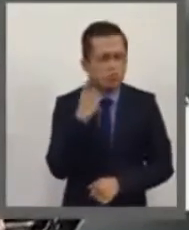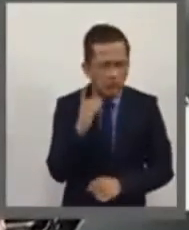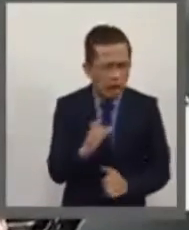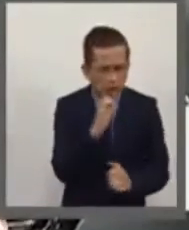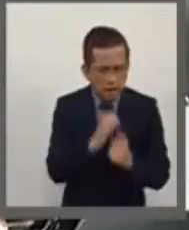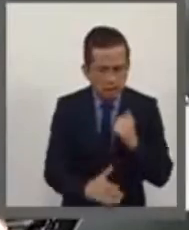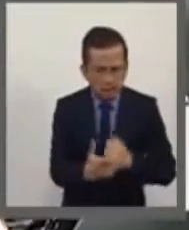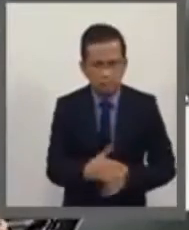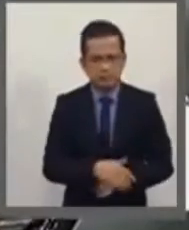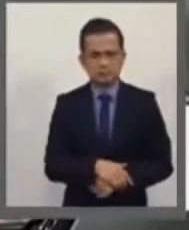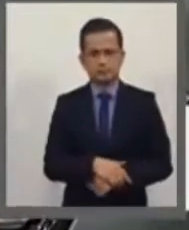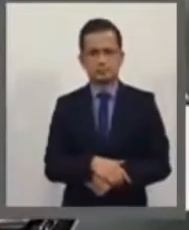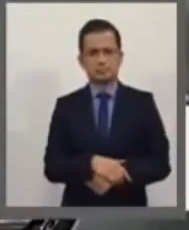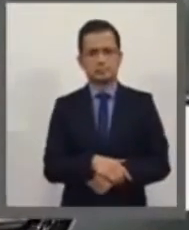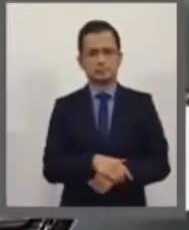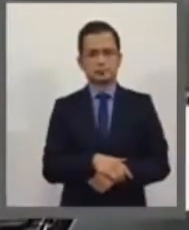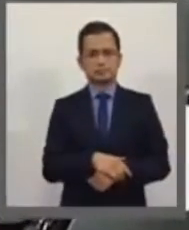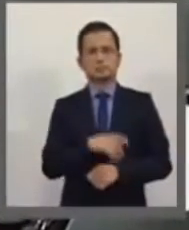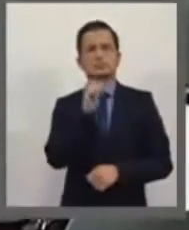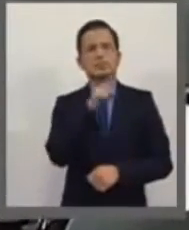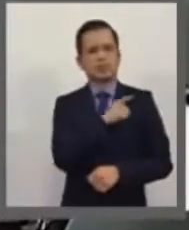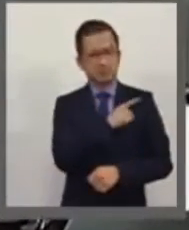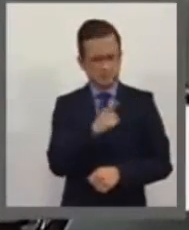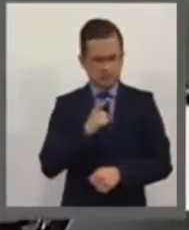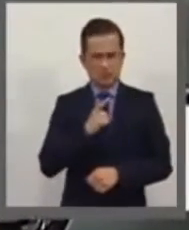ser exigidos sus cumplimientos